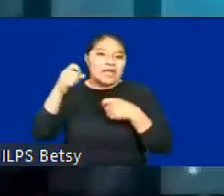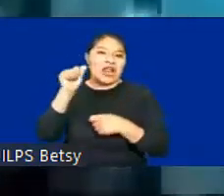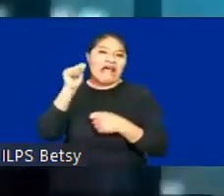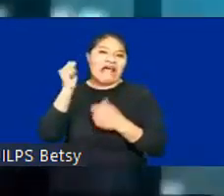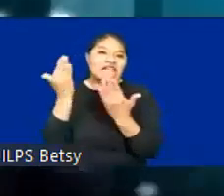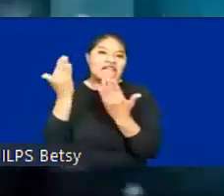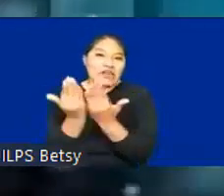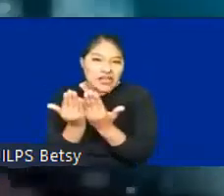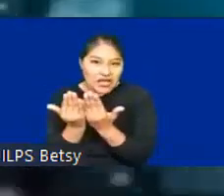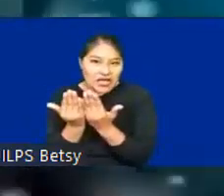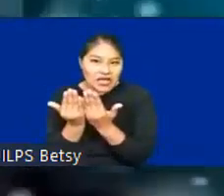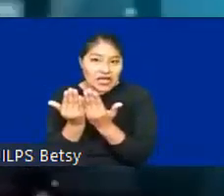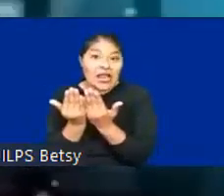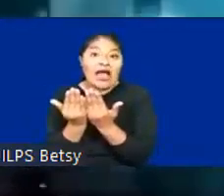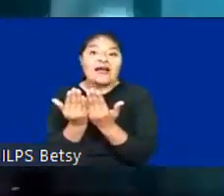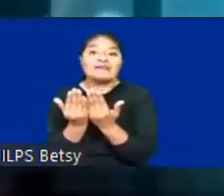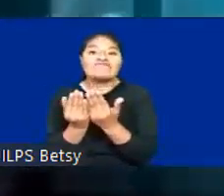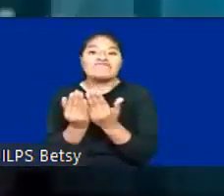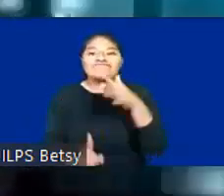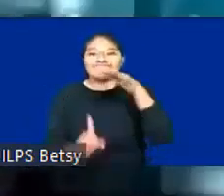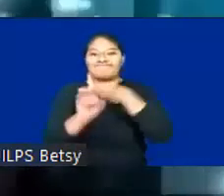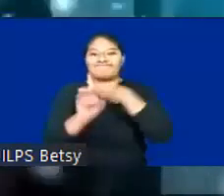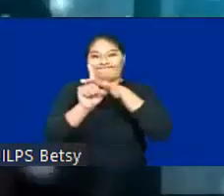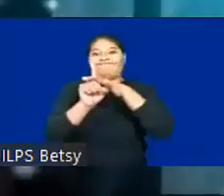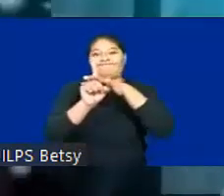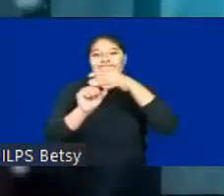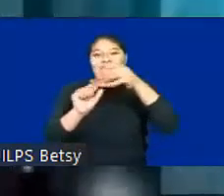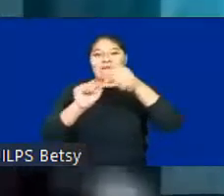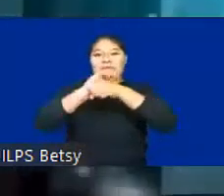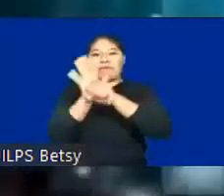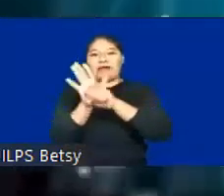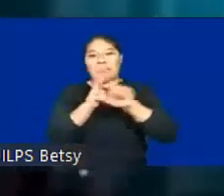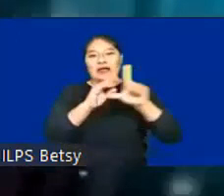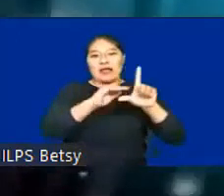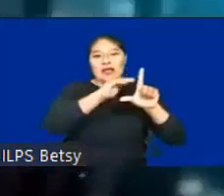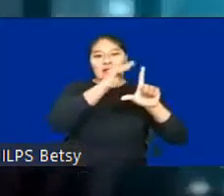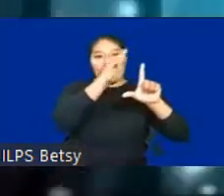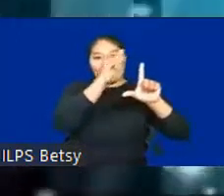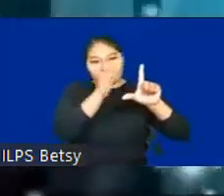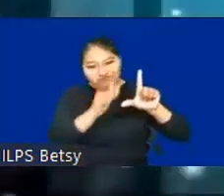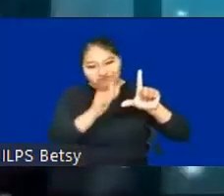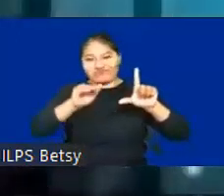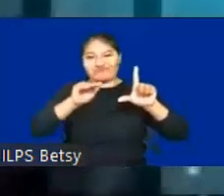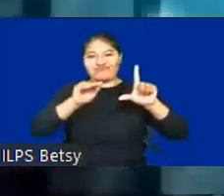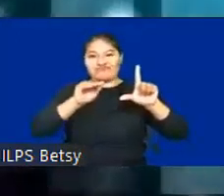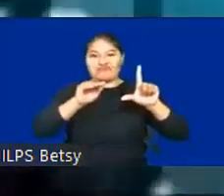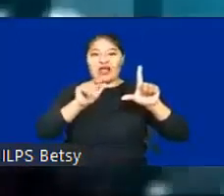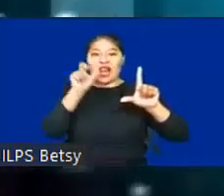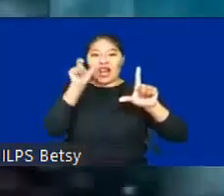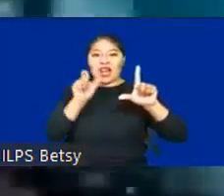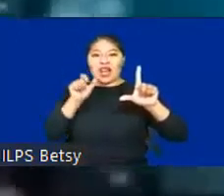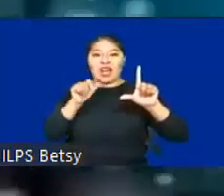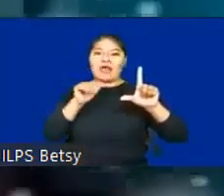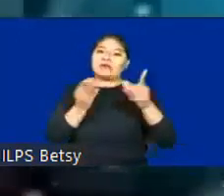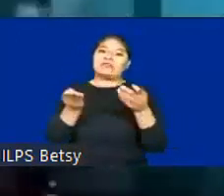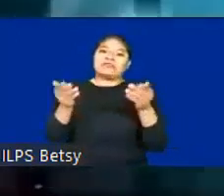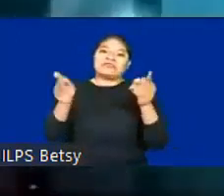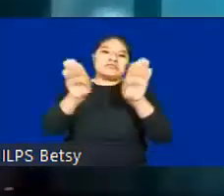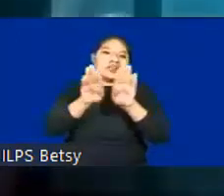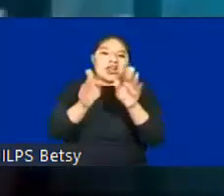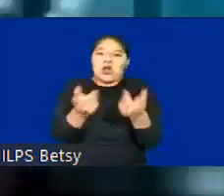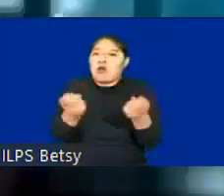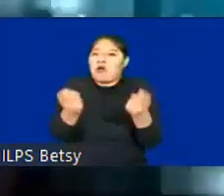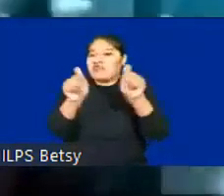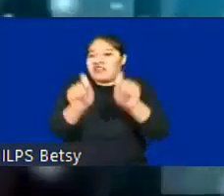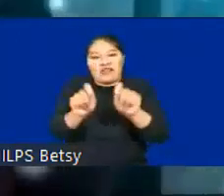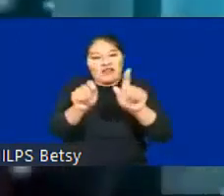el sobre todo en abril el pico de la pandemia y los servicios bajaron bastante